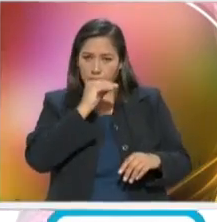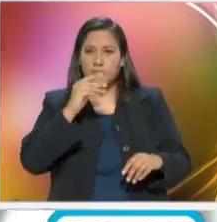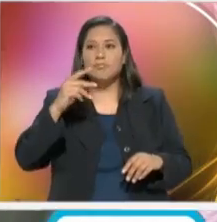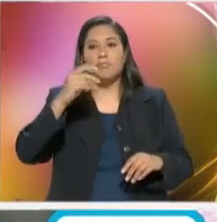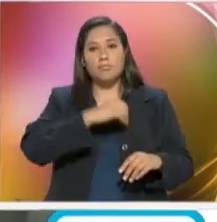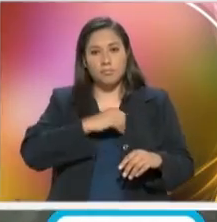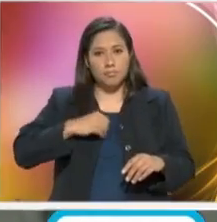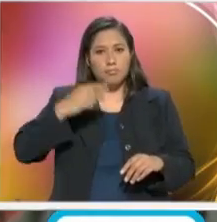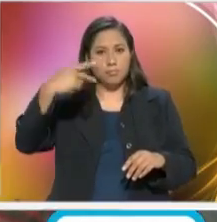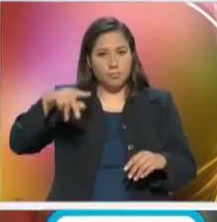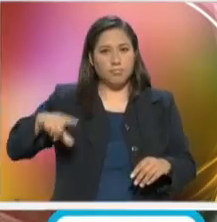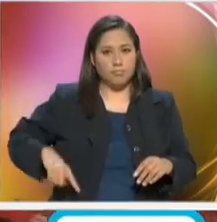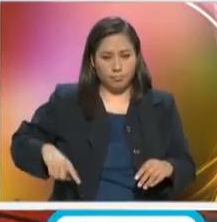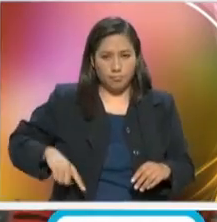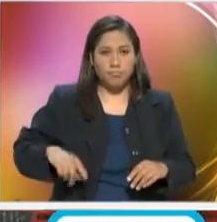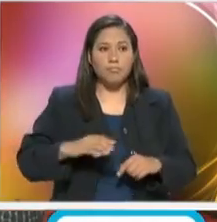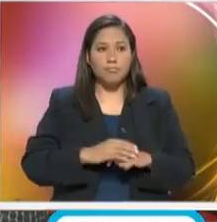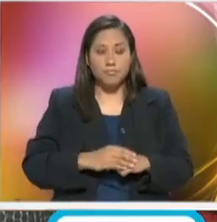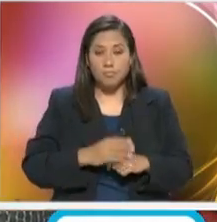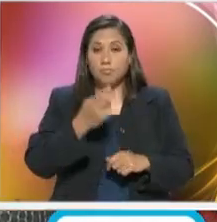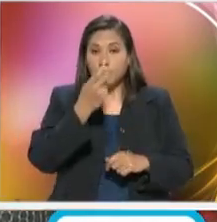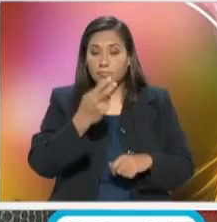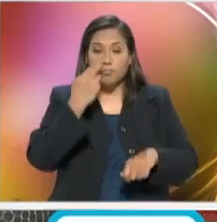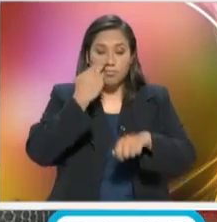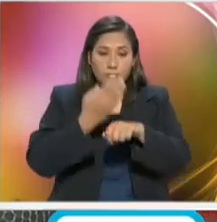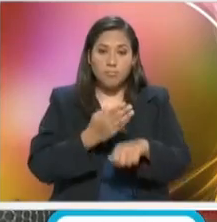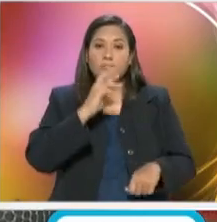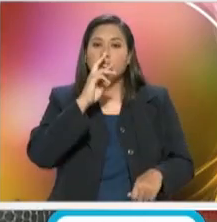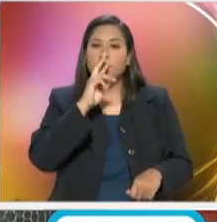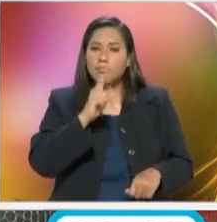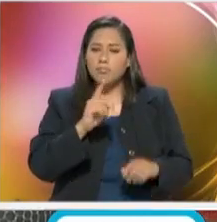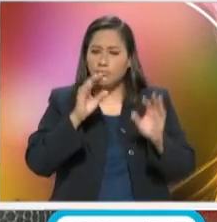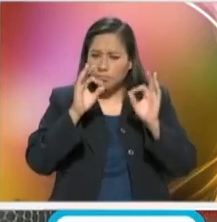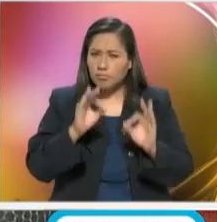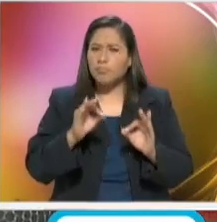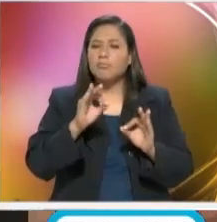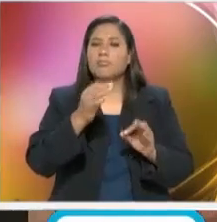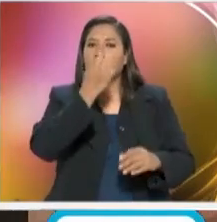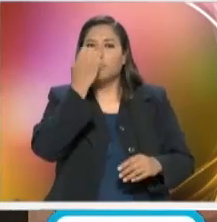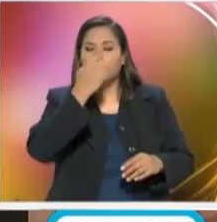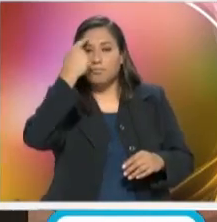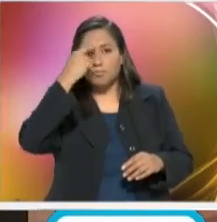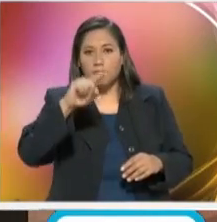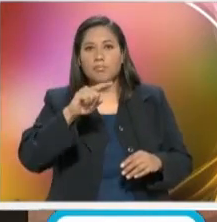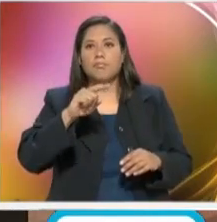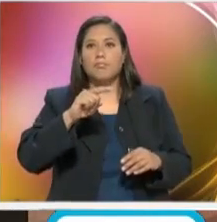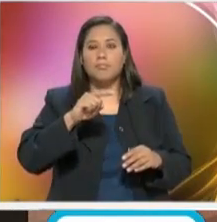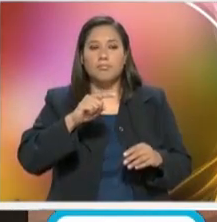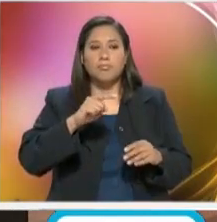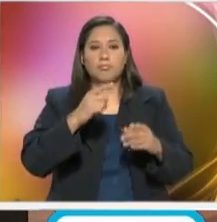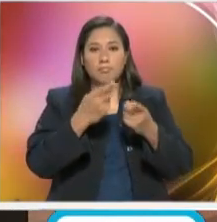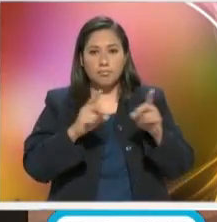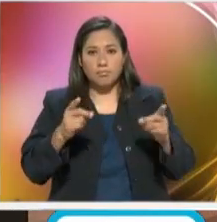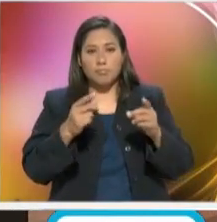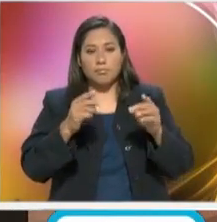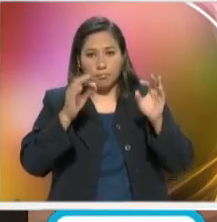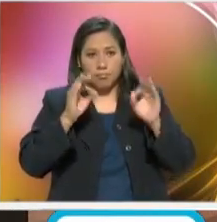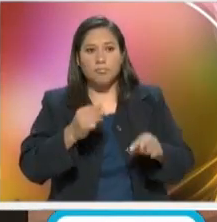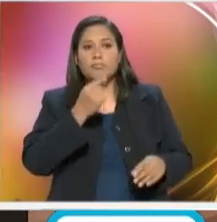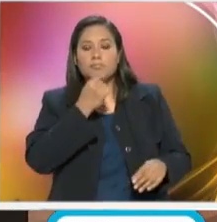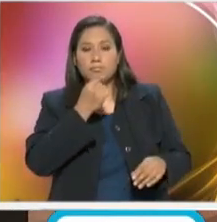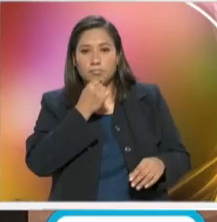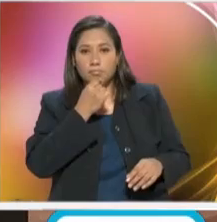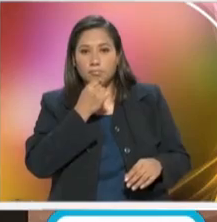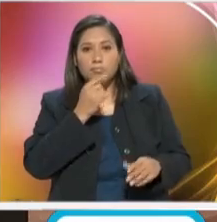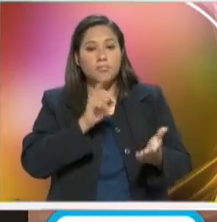Estado. Y es parte de la responsabilidad de mejorar también la calidad de las instituciones para el pro del el desarrollo de los niños. De acuerdo. Un